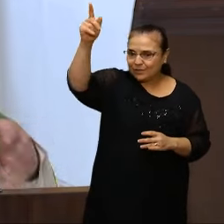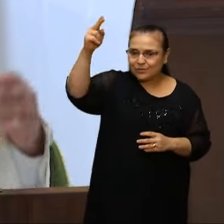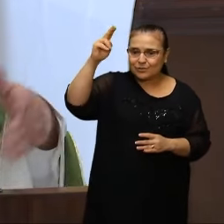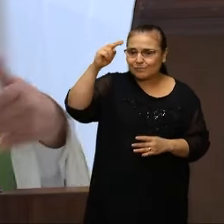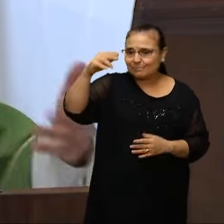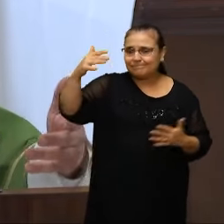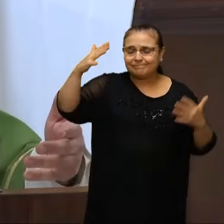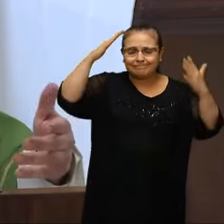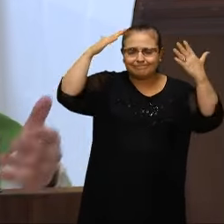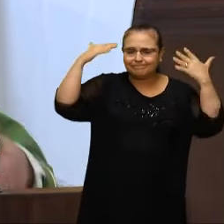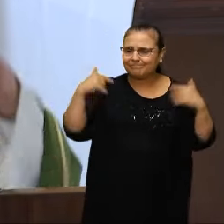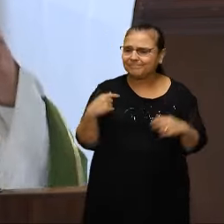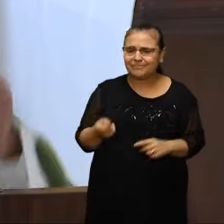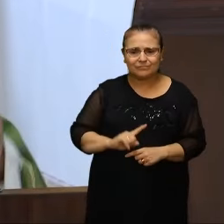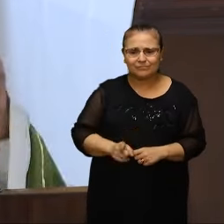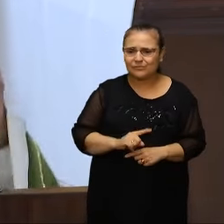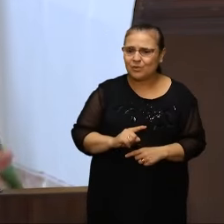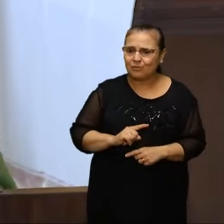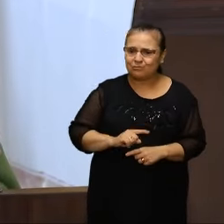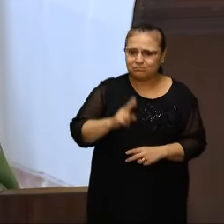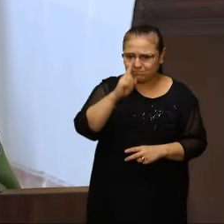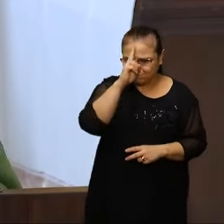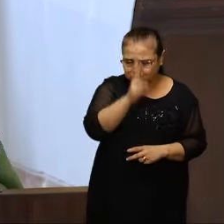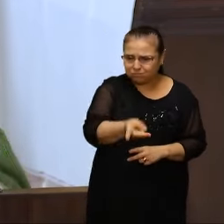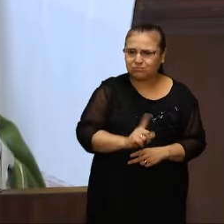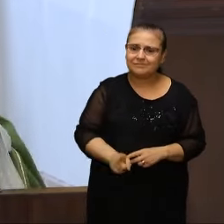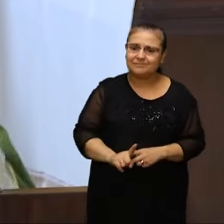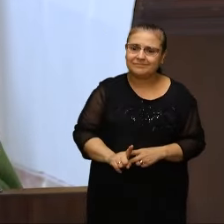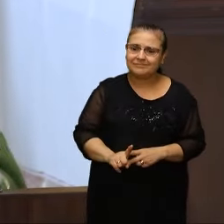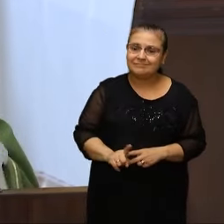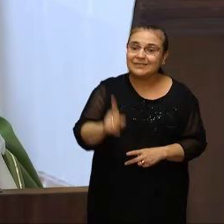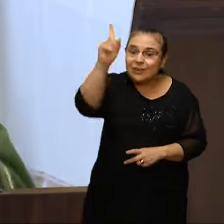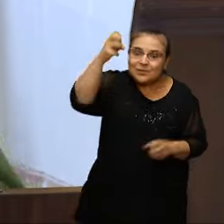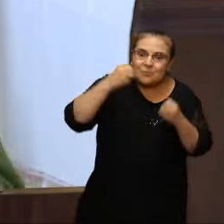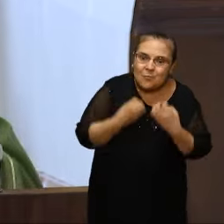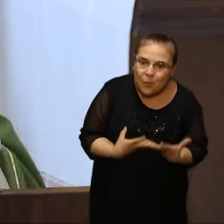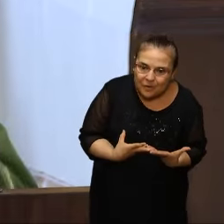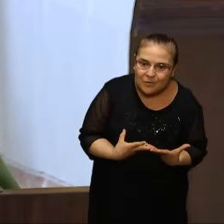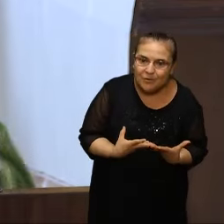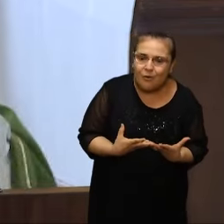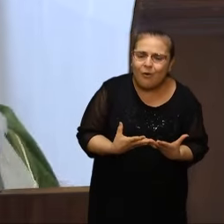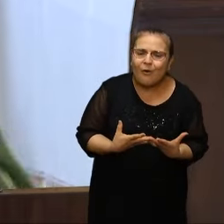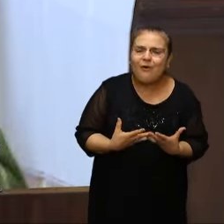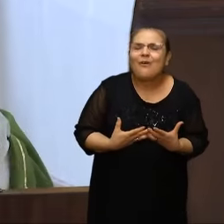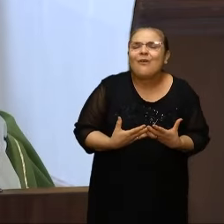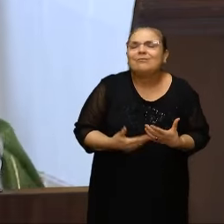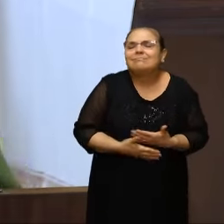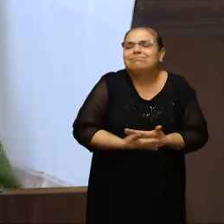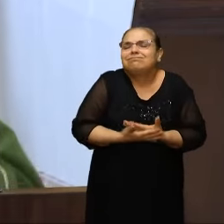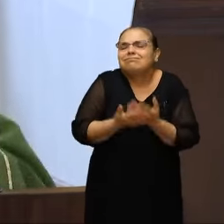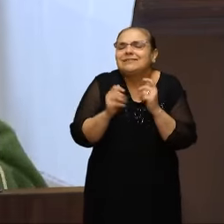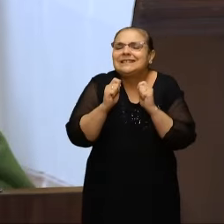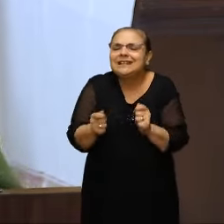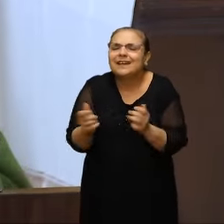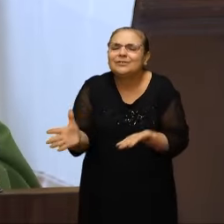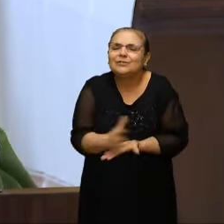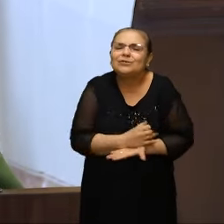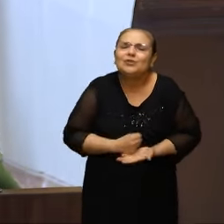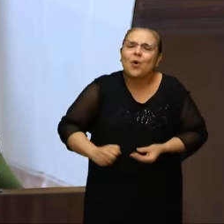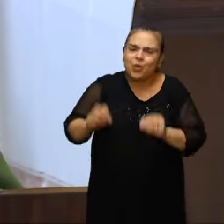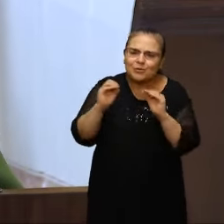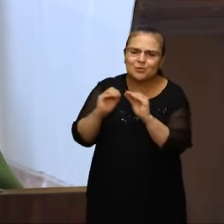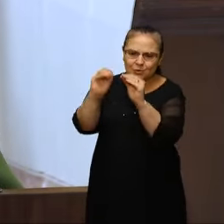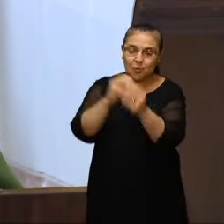Ninguno mereceríamos estar en la salvación, pero Dios, que es tan bueno, ha abierto todo su amor y toda su misericordia para